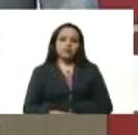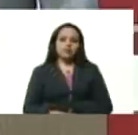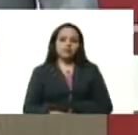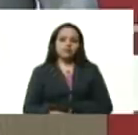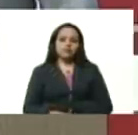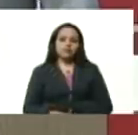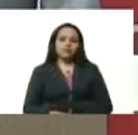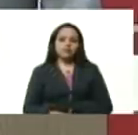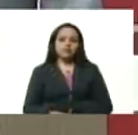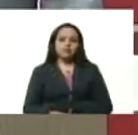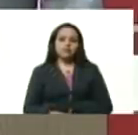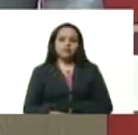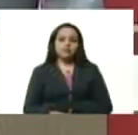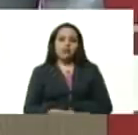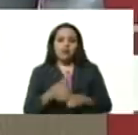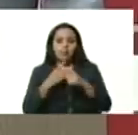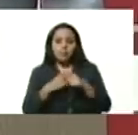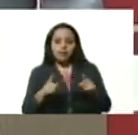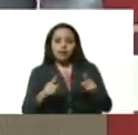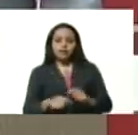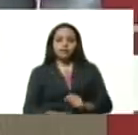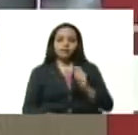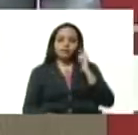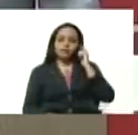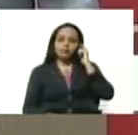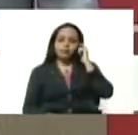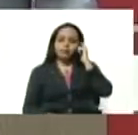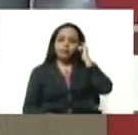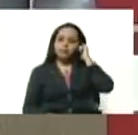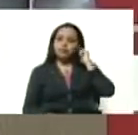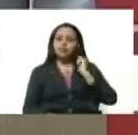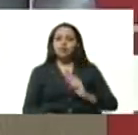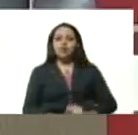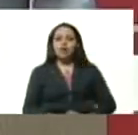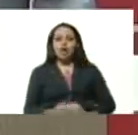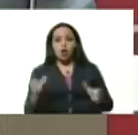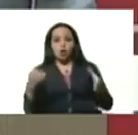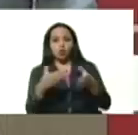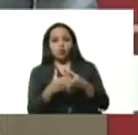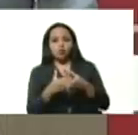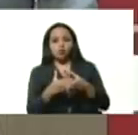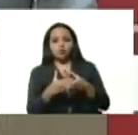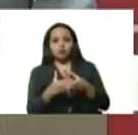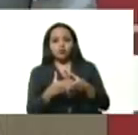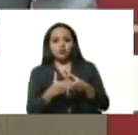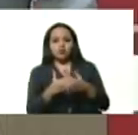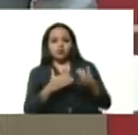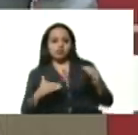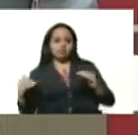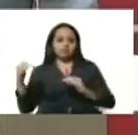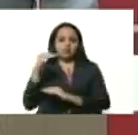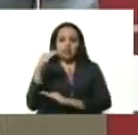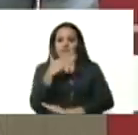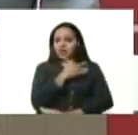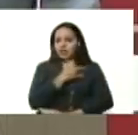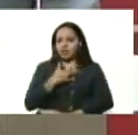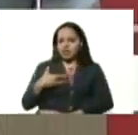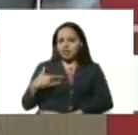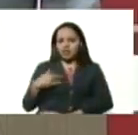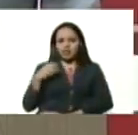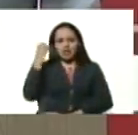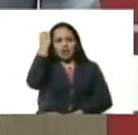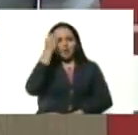Venezuela. Pero a las altas esferas de poder, a lo que aspira y para lo que cree que ha